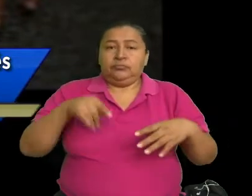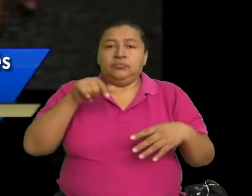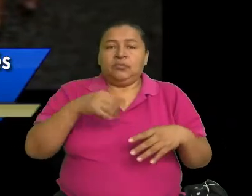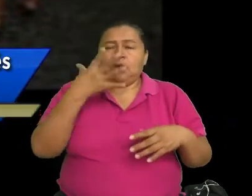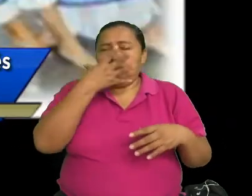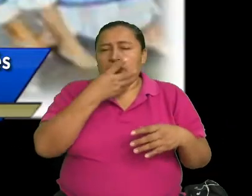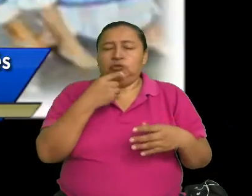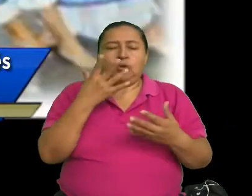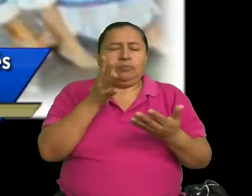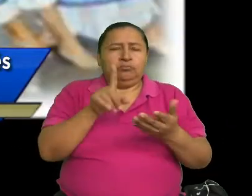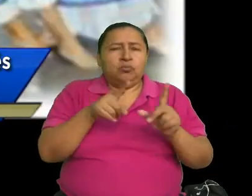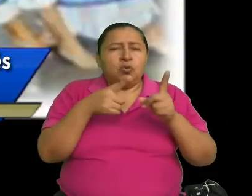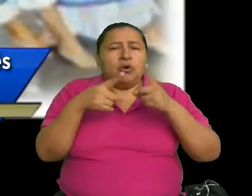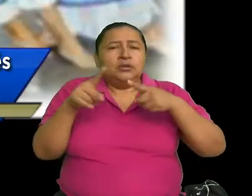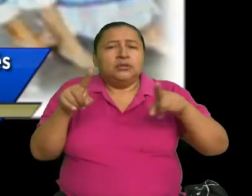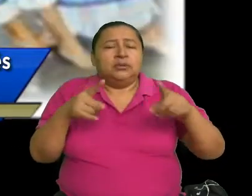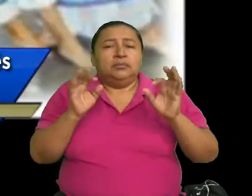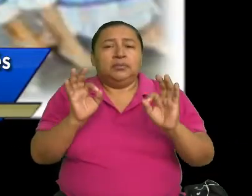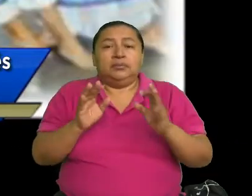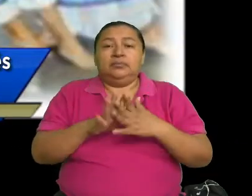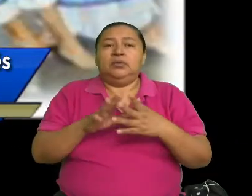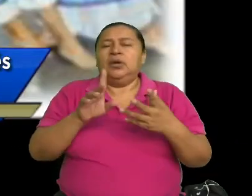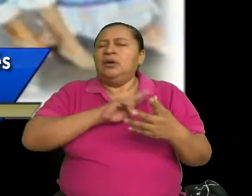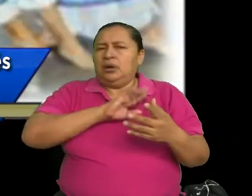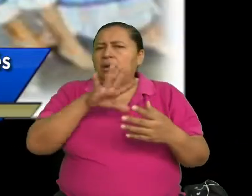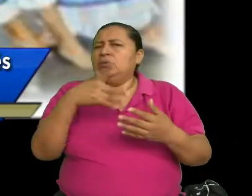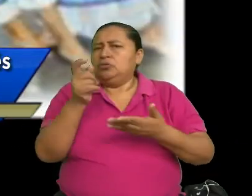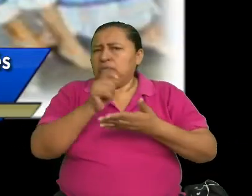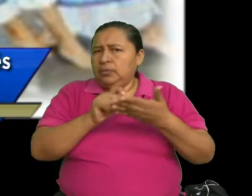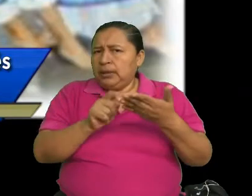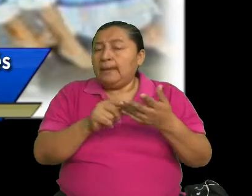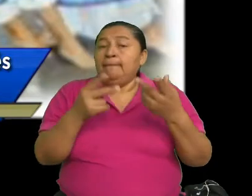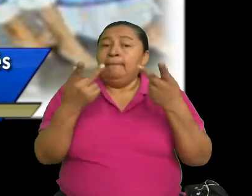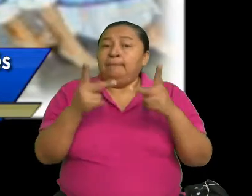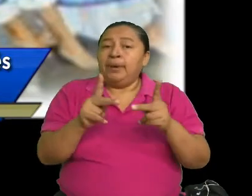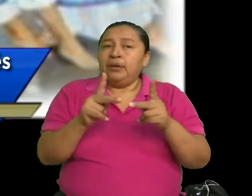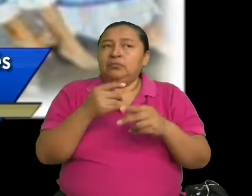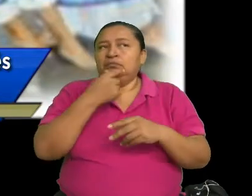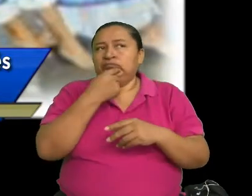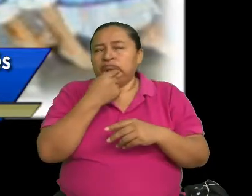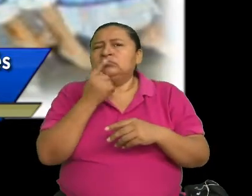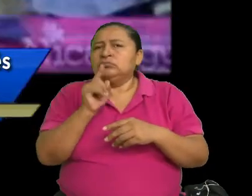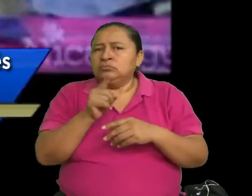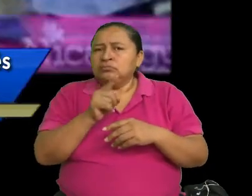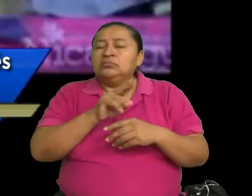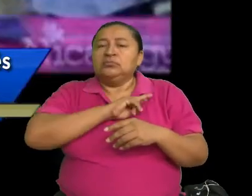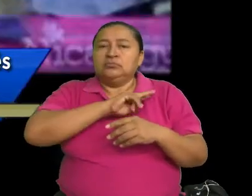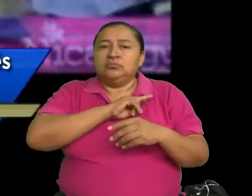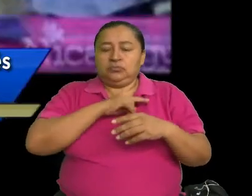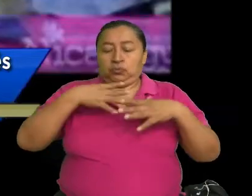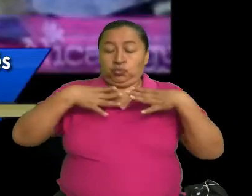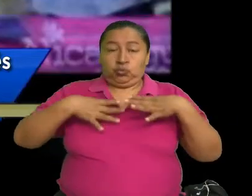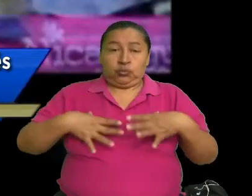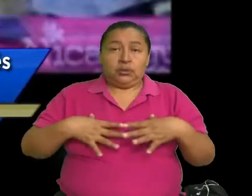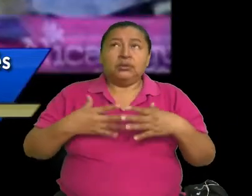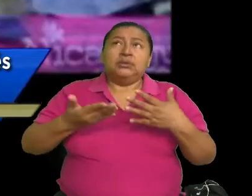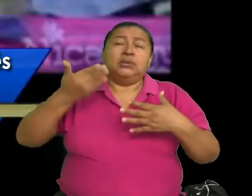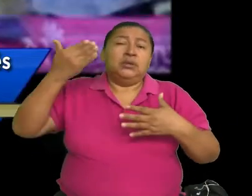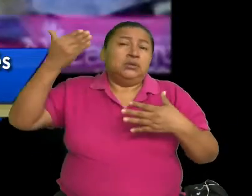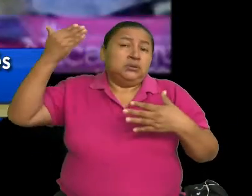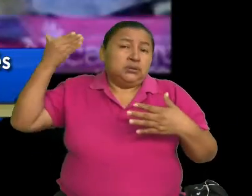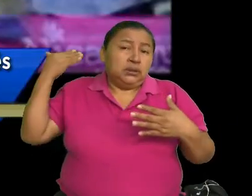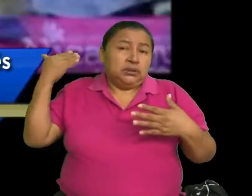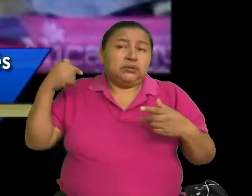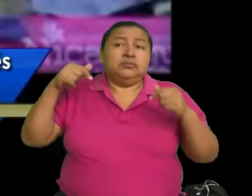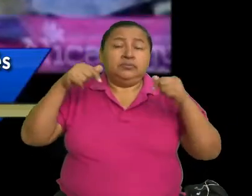de armonía. Y menciona otro baile. Pero es interesante que ya viene un traje desde ese entonces, inspirado en